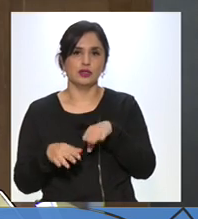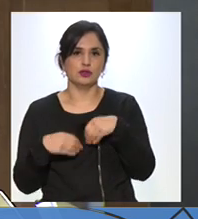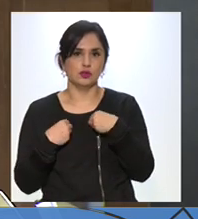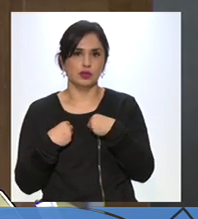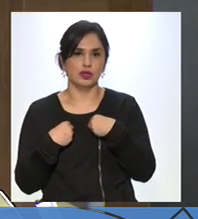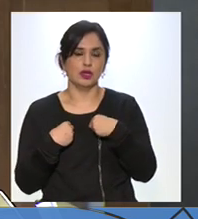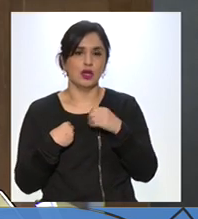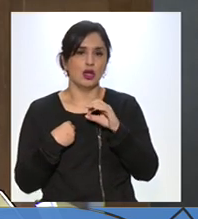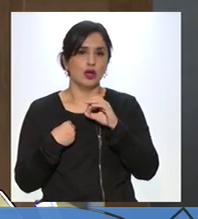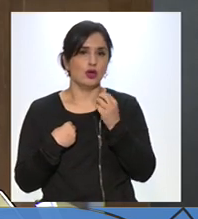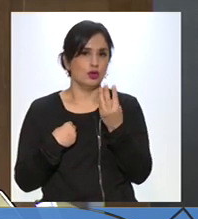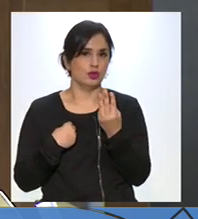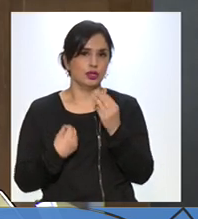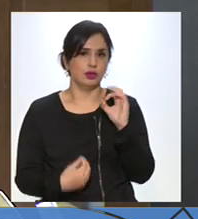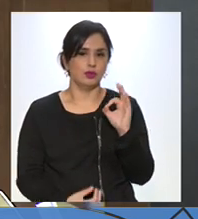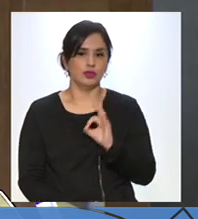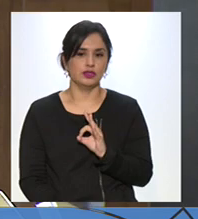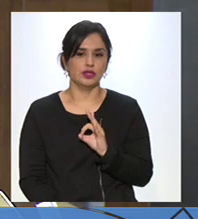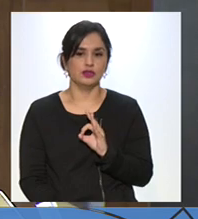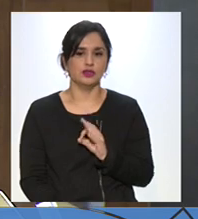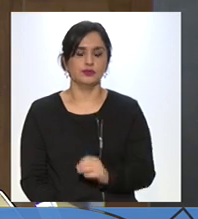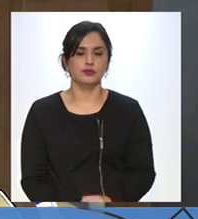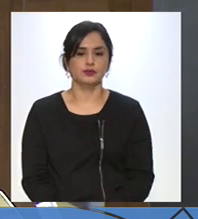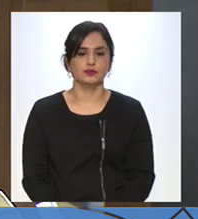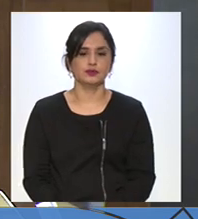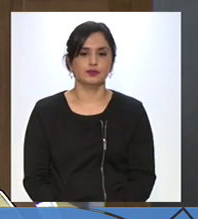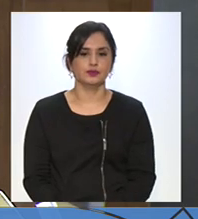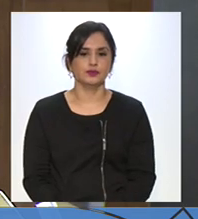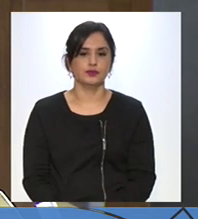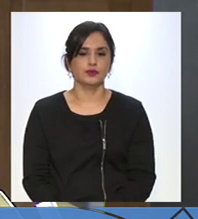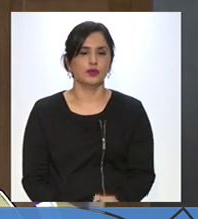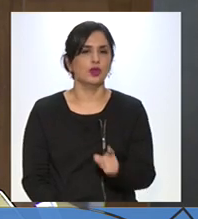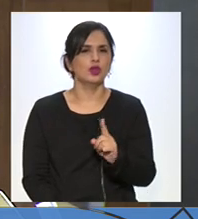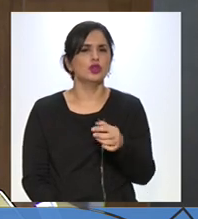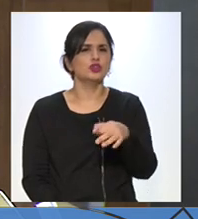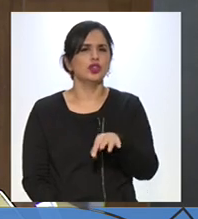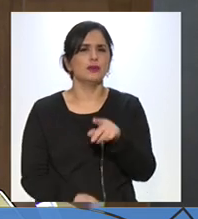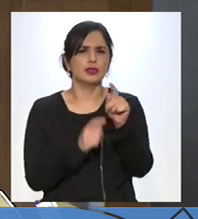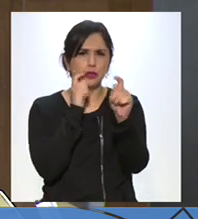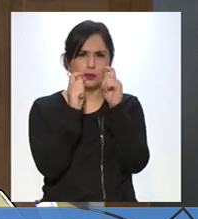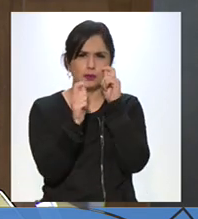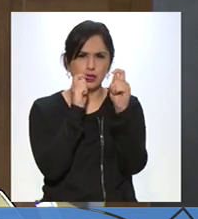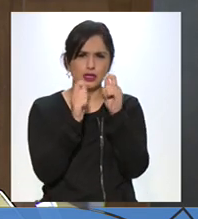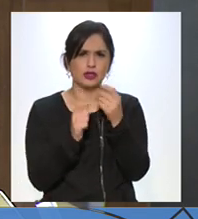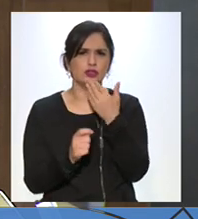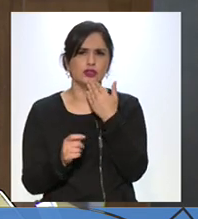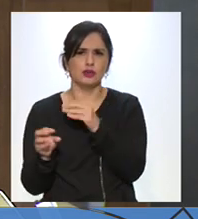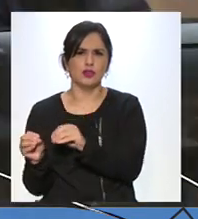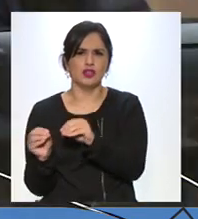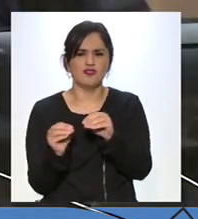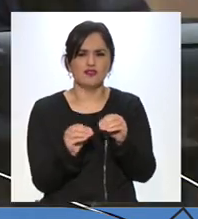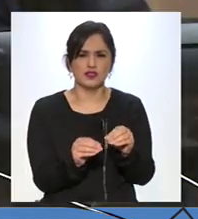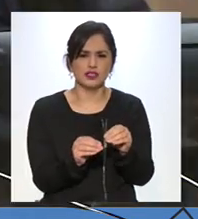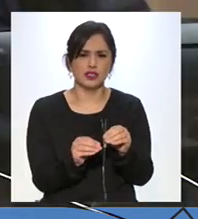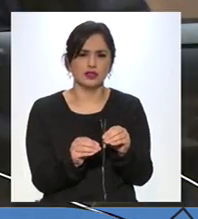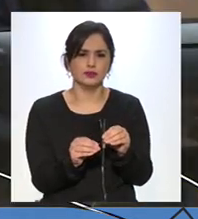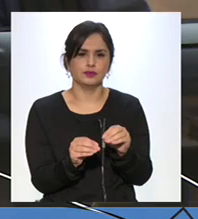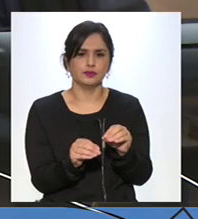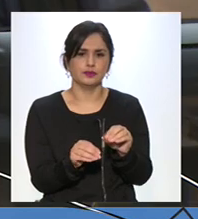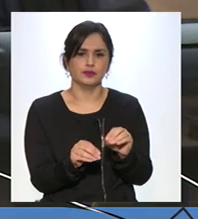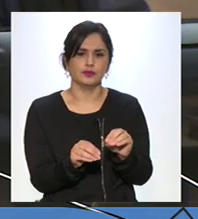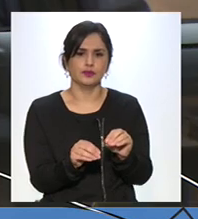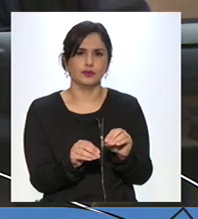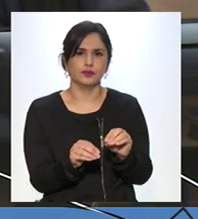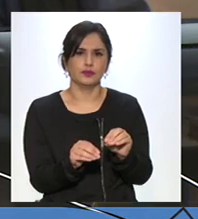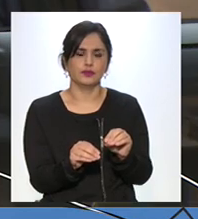tasa al 3%, cosa que discutimos en su momento, claramente no solamente está en riesgo, sino que está desfasada, está desbordada y